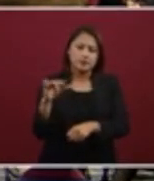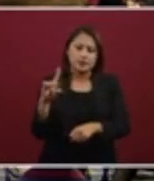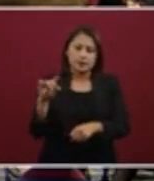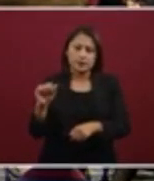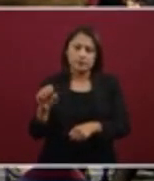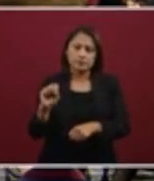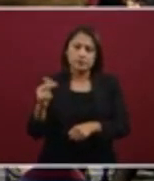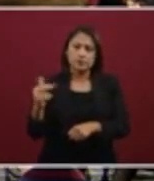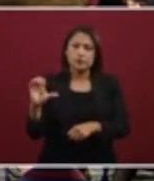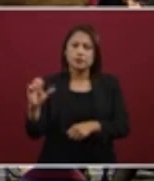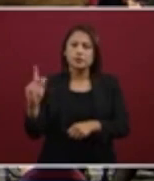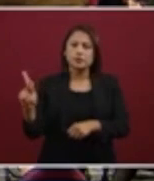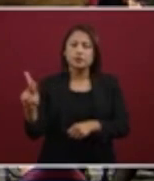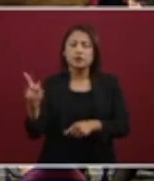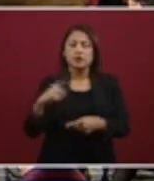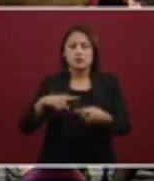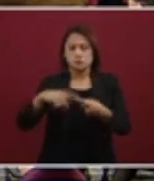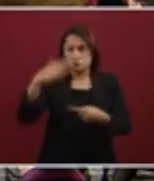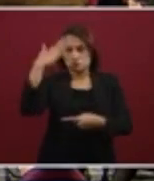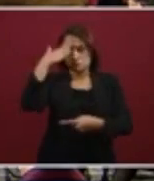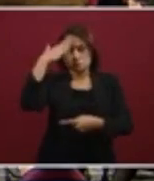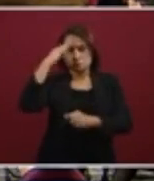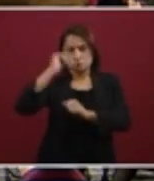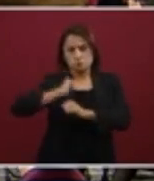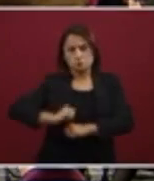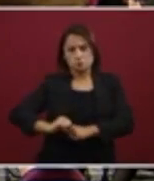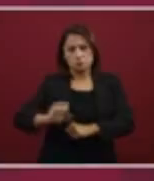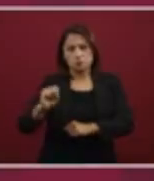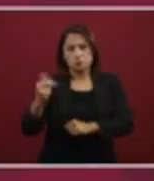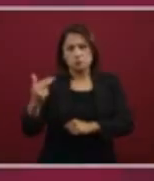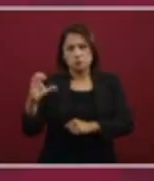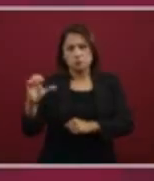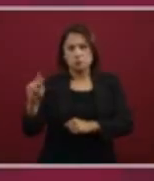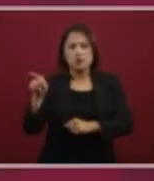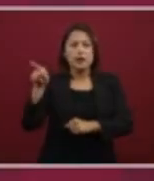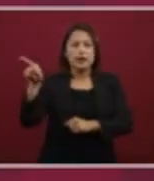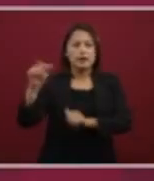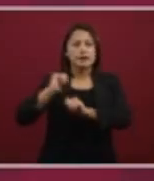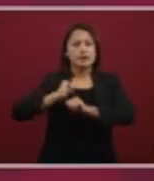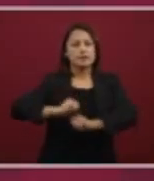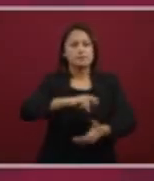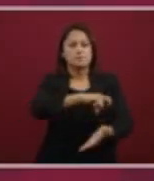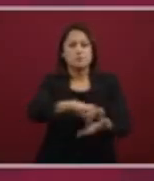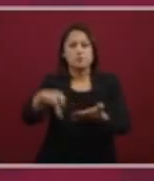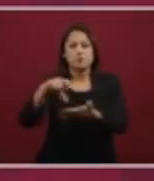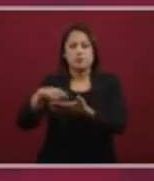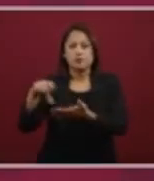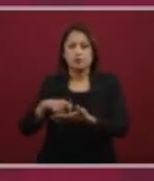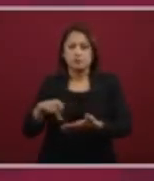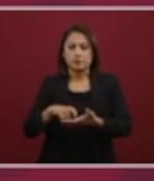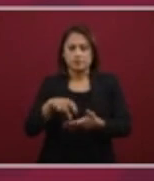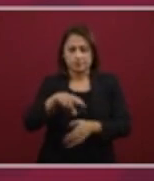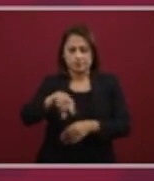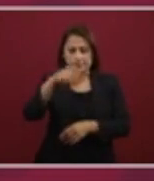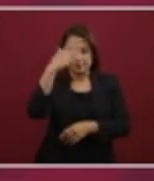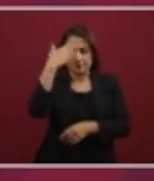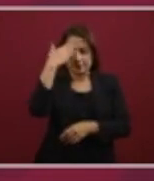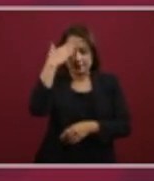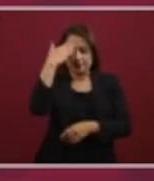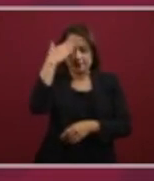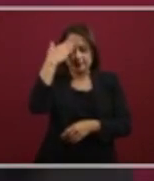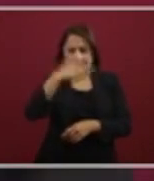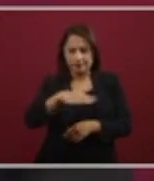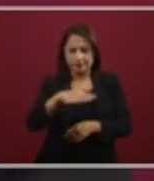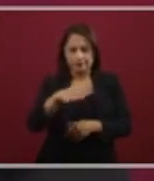la oficial mayor de Hacienda, que es la encargada de compras, ustedes no saben cuántas presiones